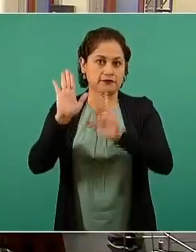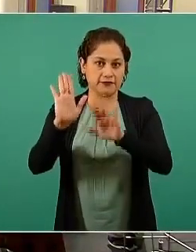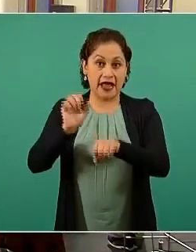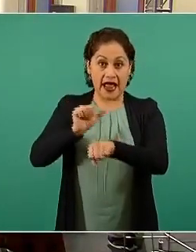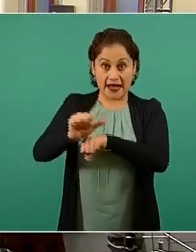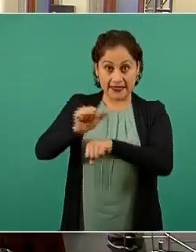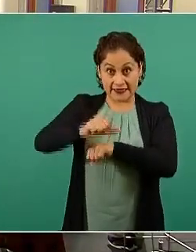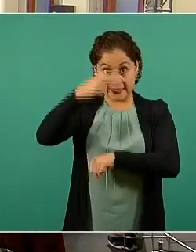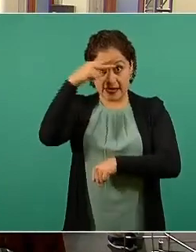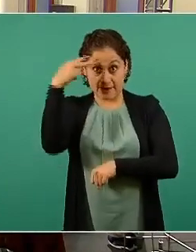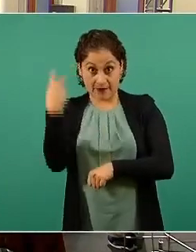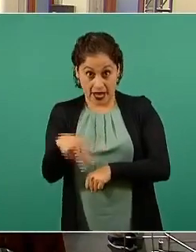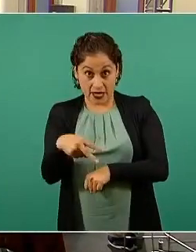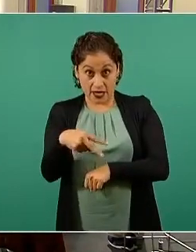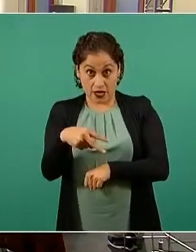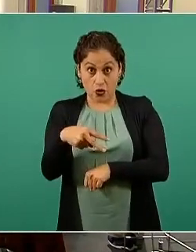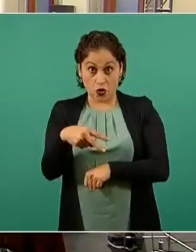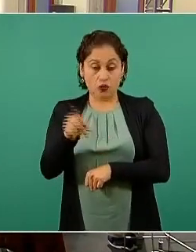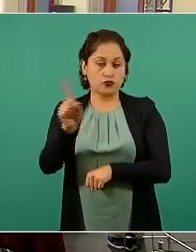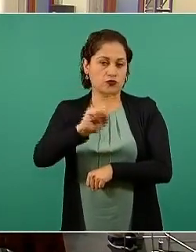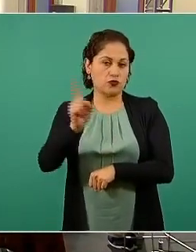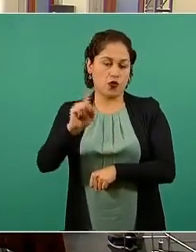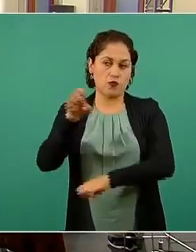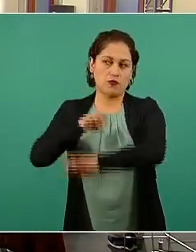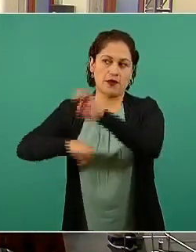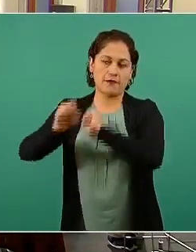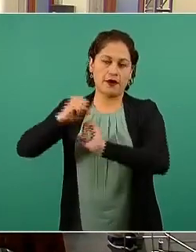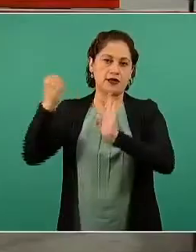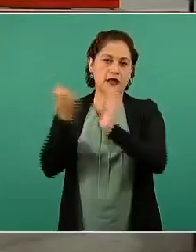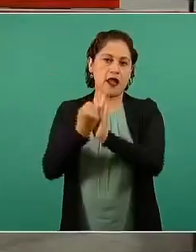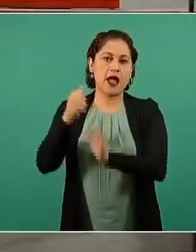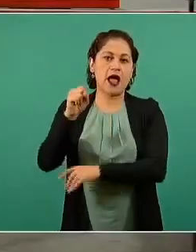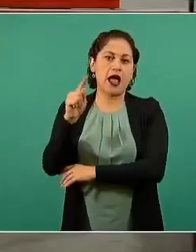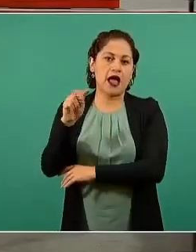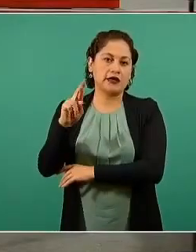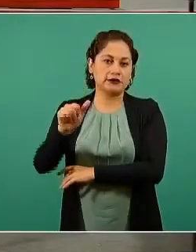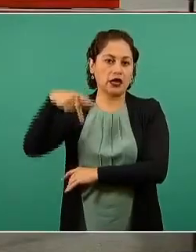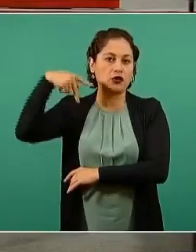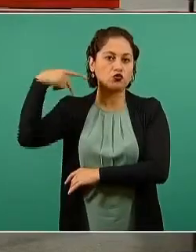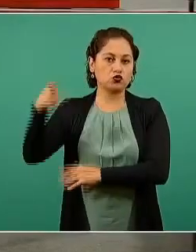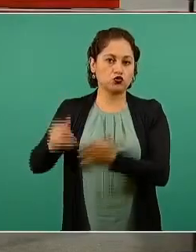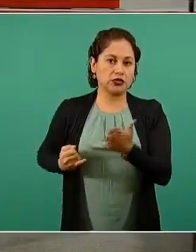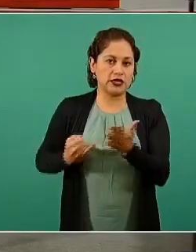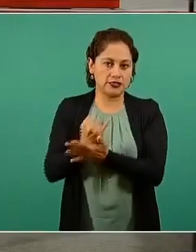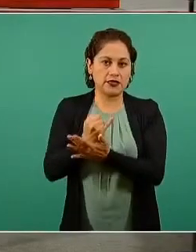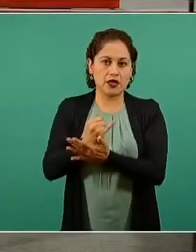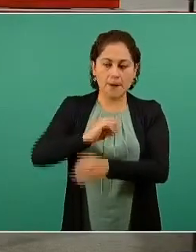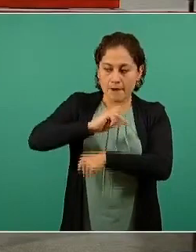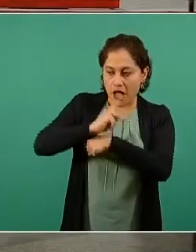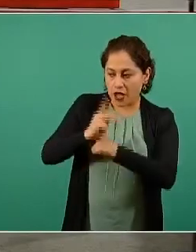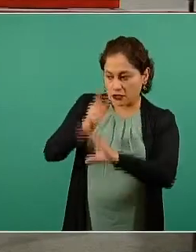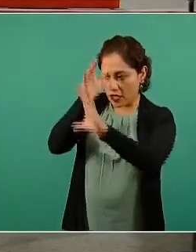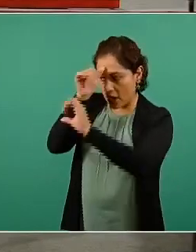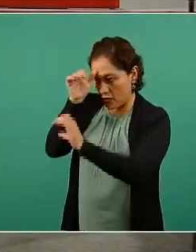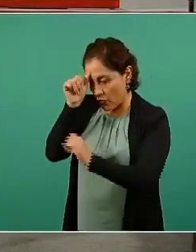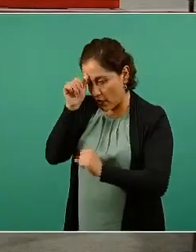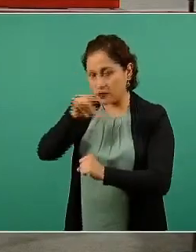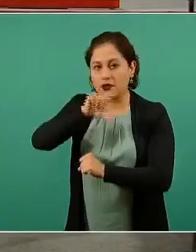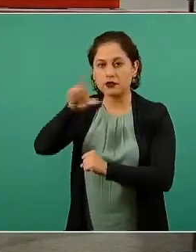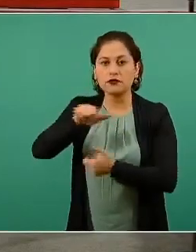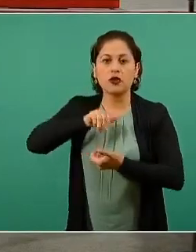y México, sino que es AstraZeneca el que firma los contratos con los países y distribuye posteriormente. Ok, y ya por